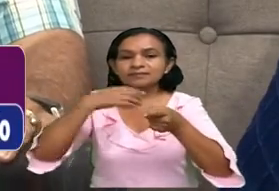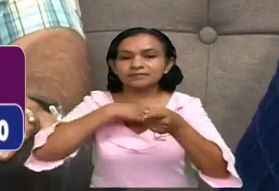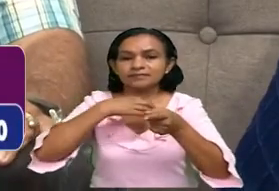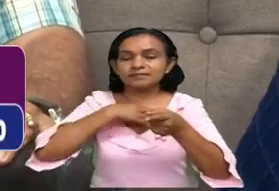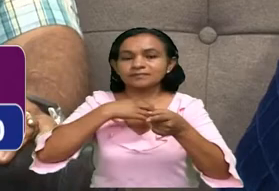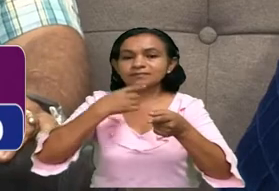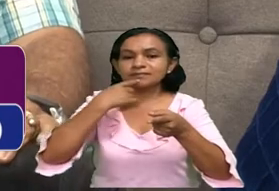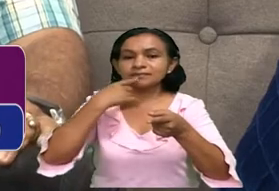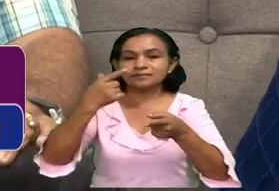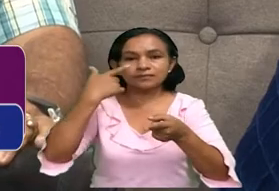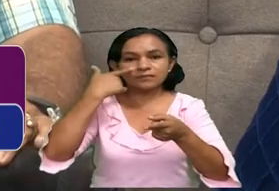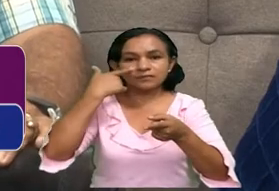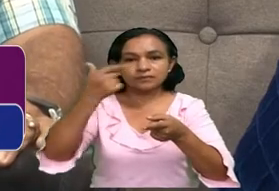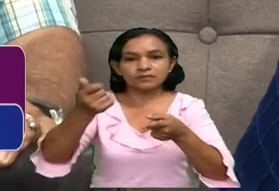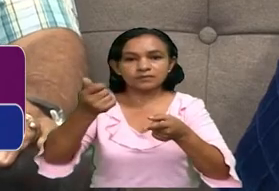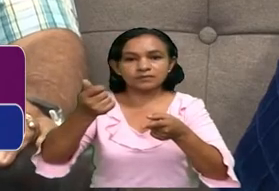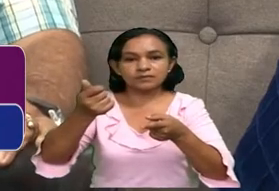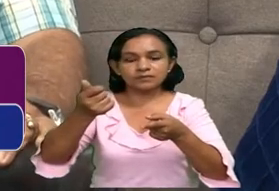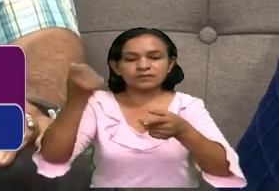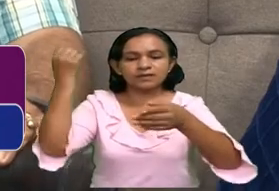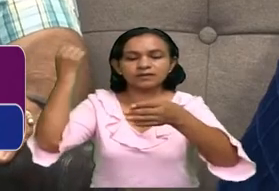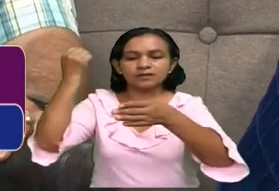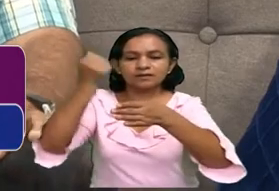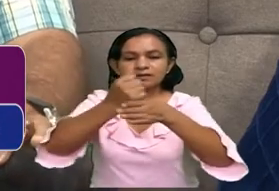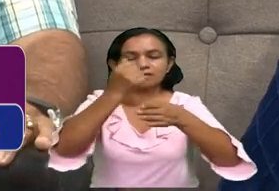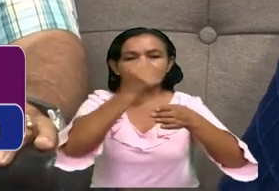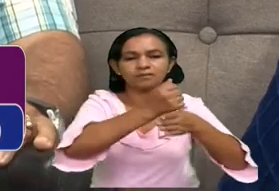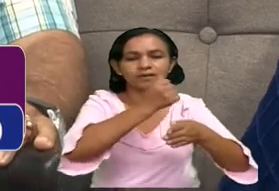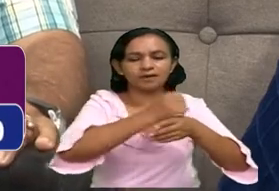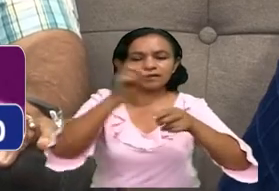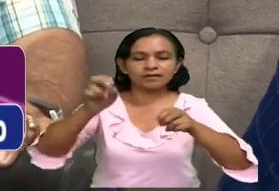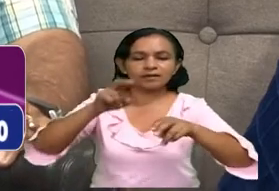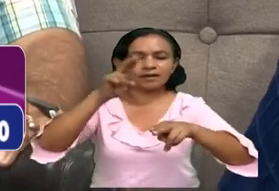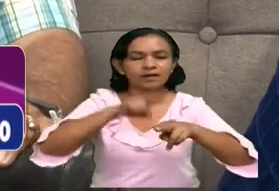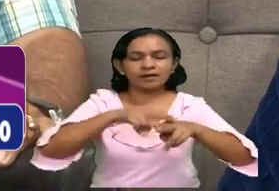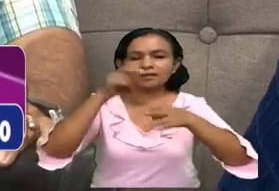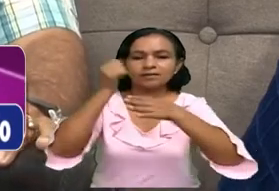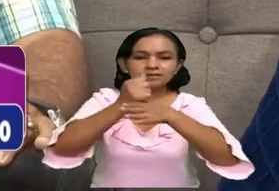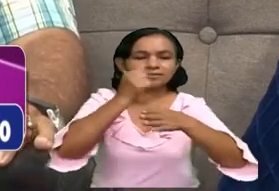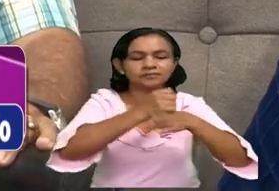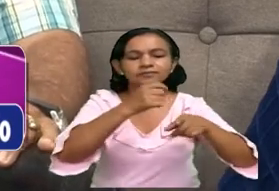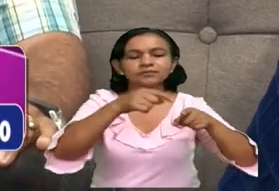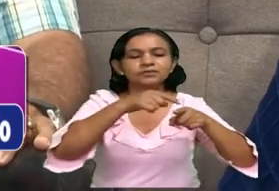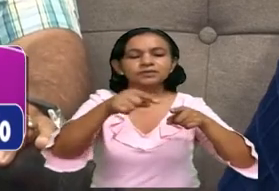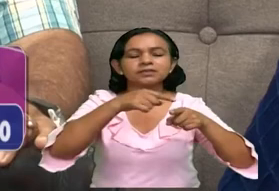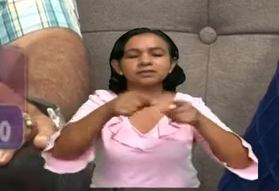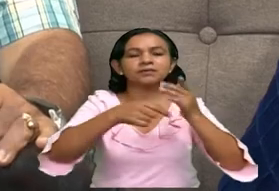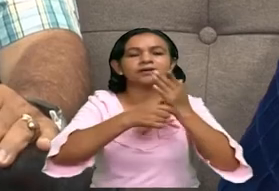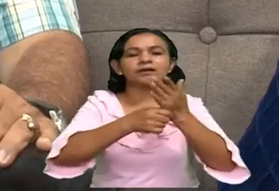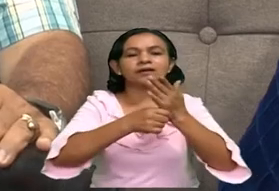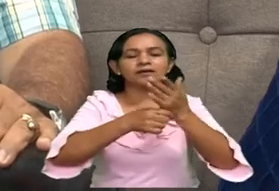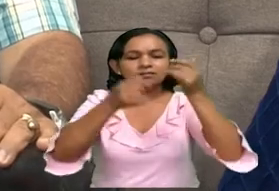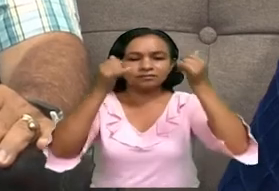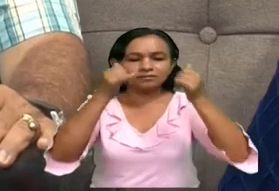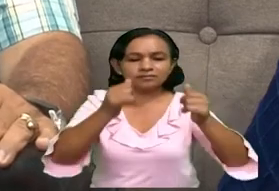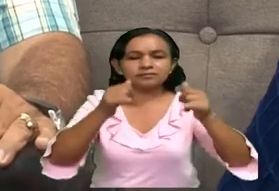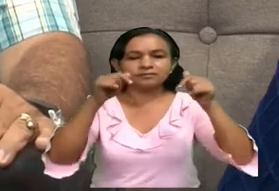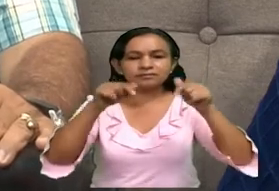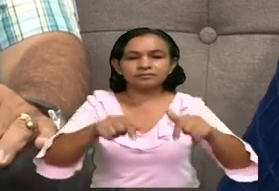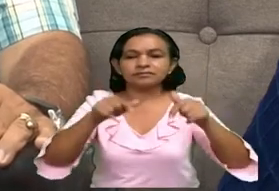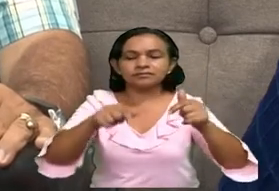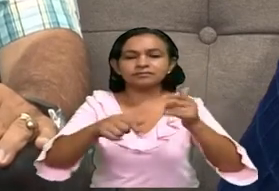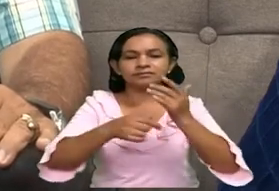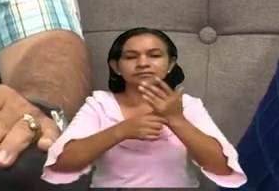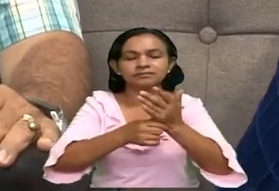que nosotros conocemos como la matanza nacional, la matanza municipal. Okay. Entonces, esa matanza